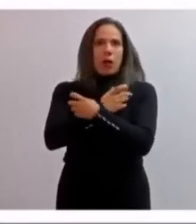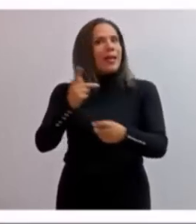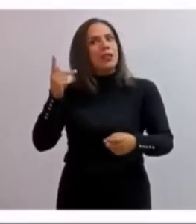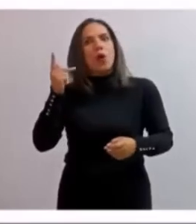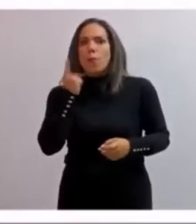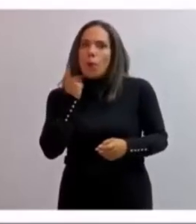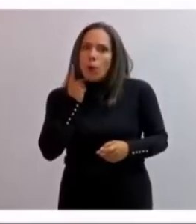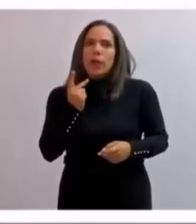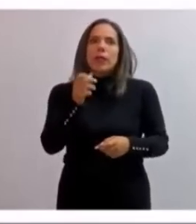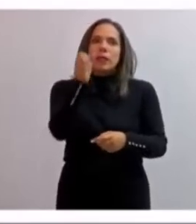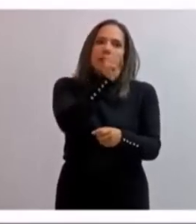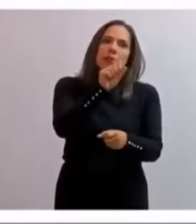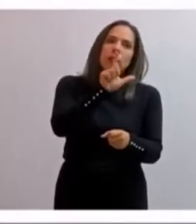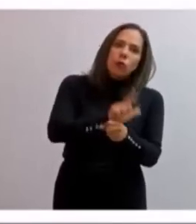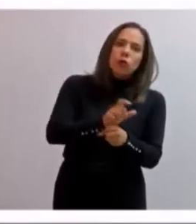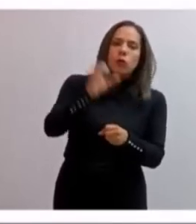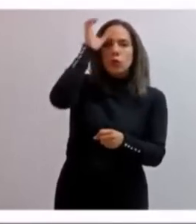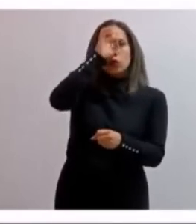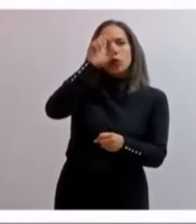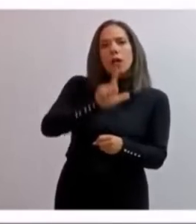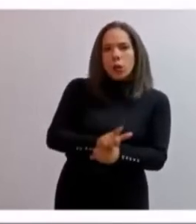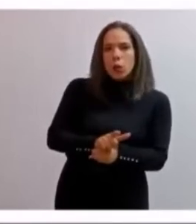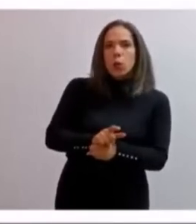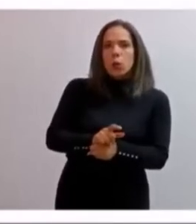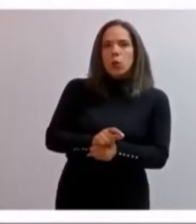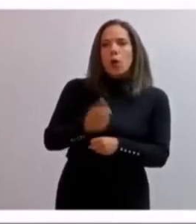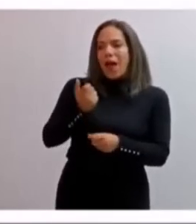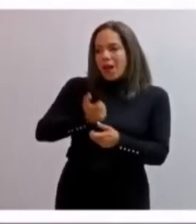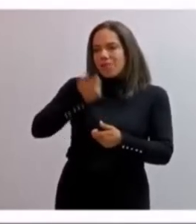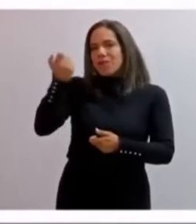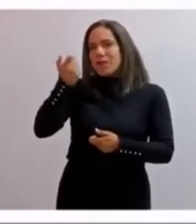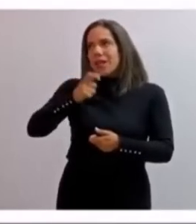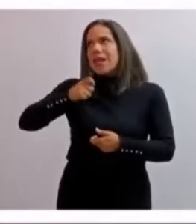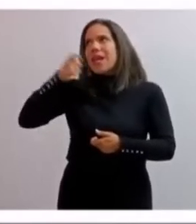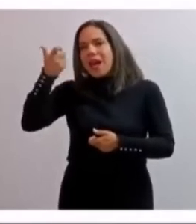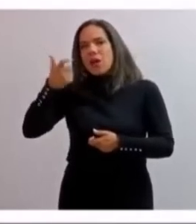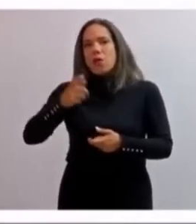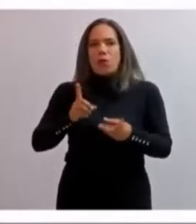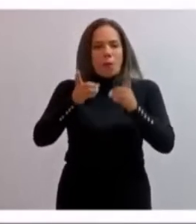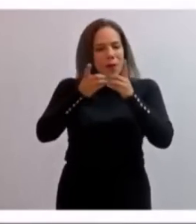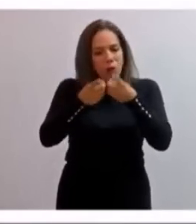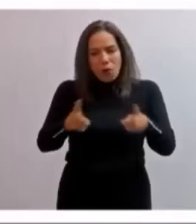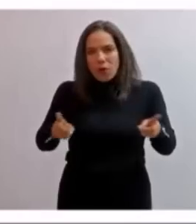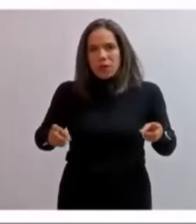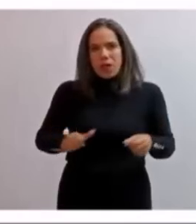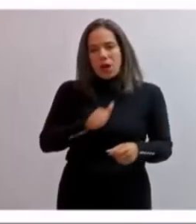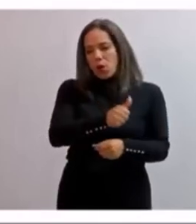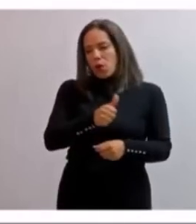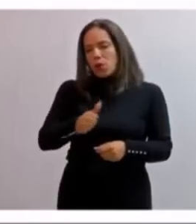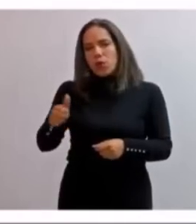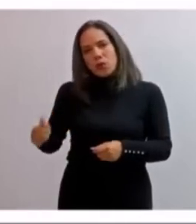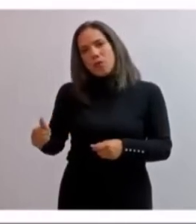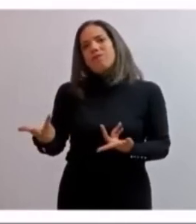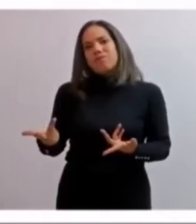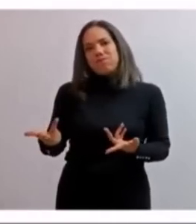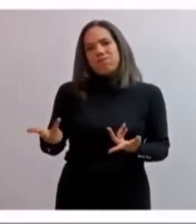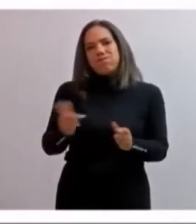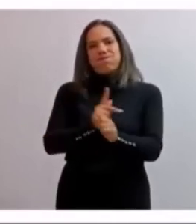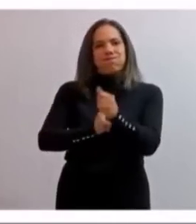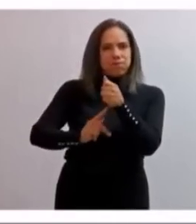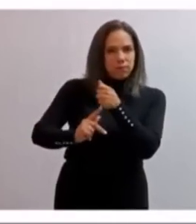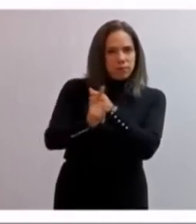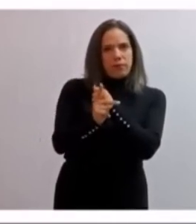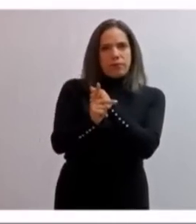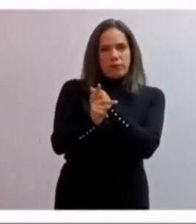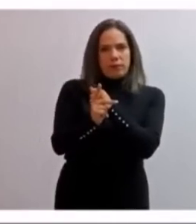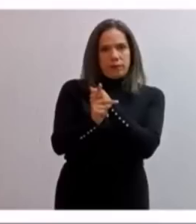político, social, cultural y económico para el desarrollo del país. En este plan de estudios